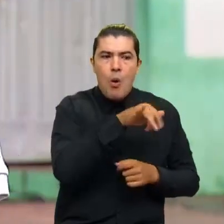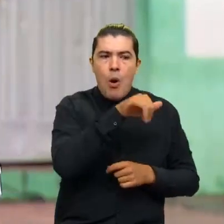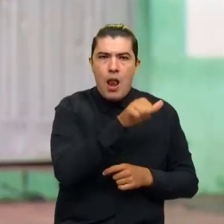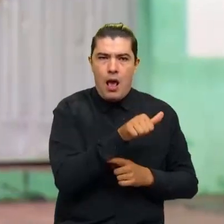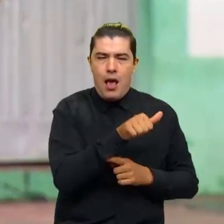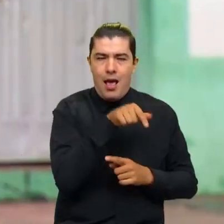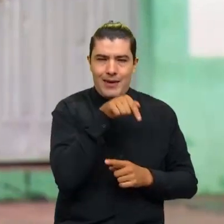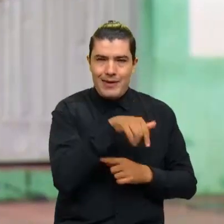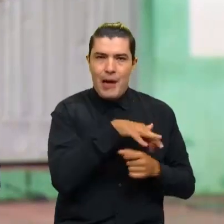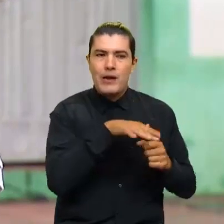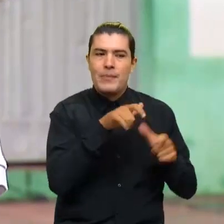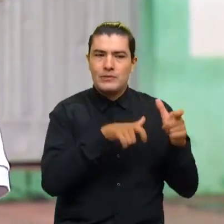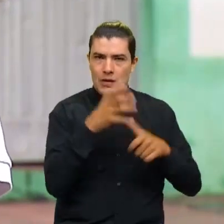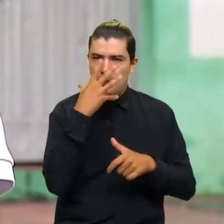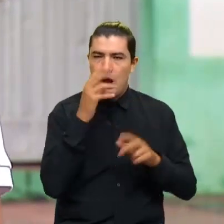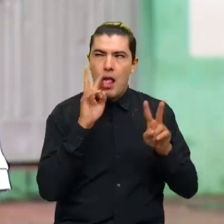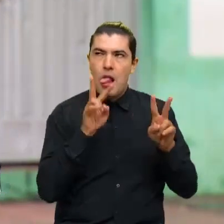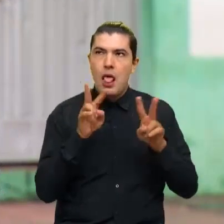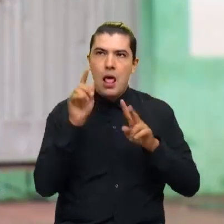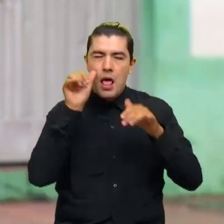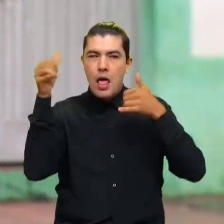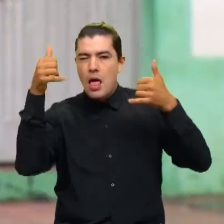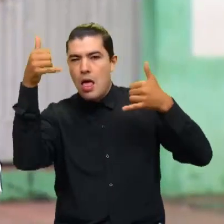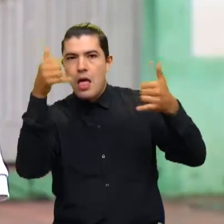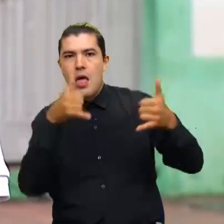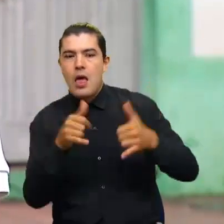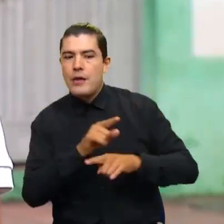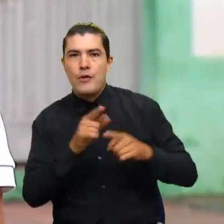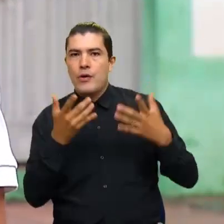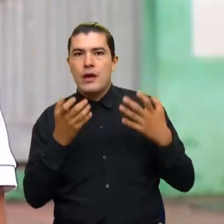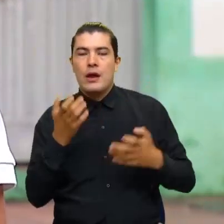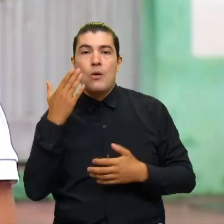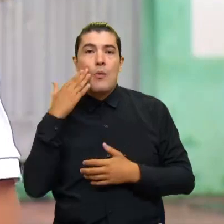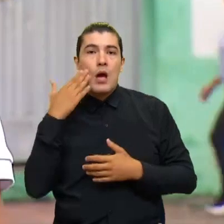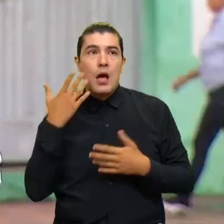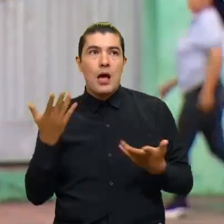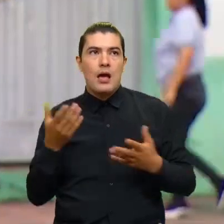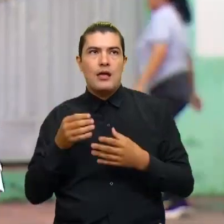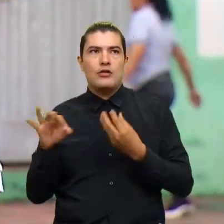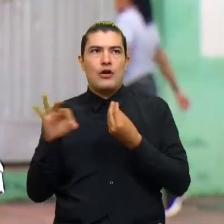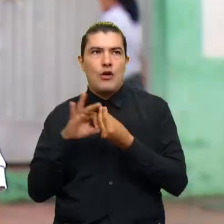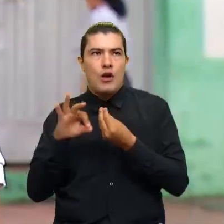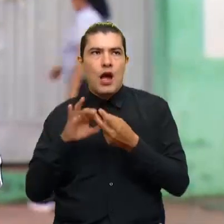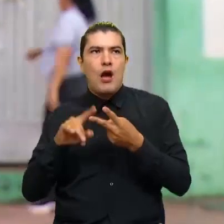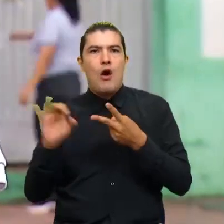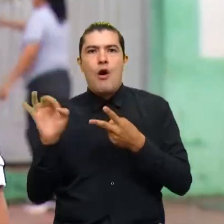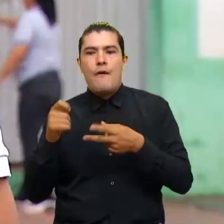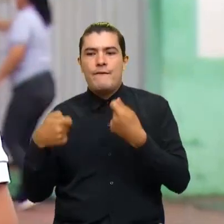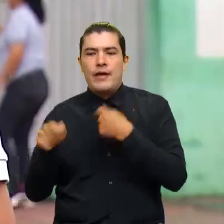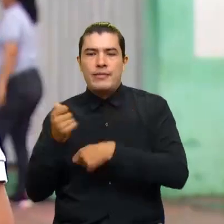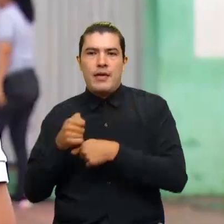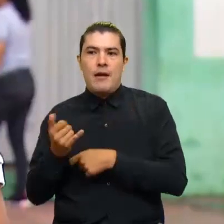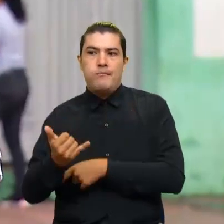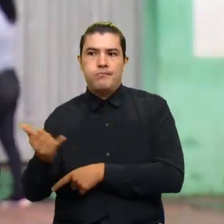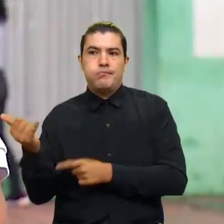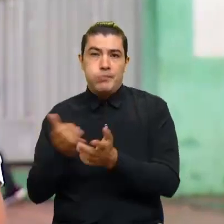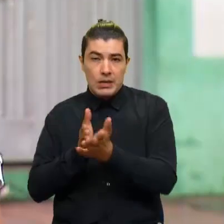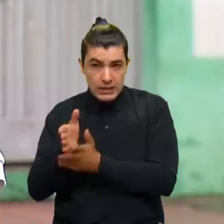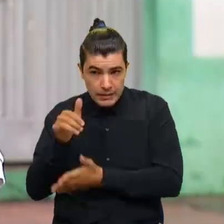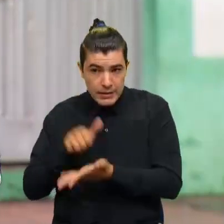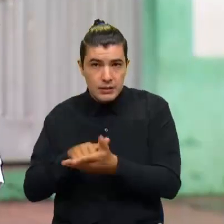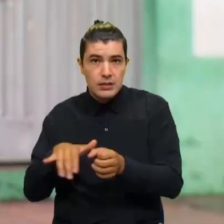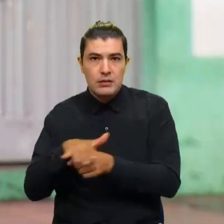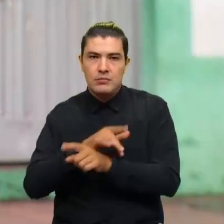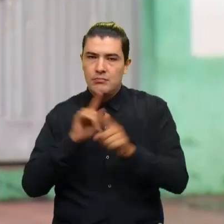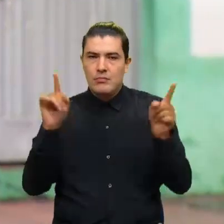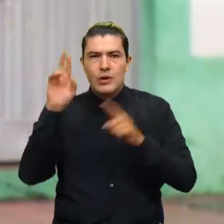están, que van a estar firmados, que están siendo grabados cuando traen la droga, cuando la venden, no van a poder. Así que hago